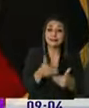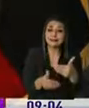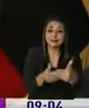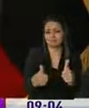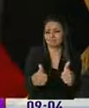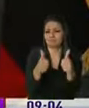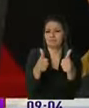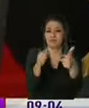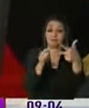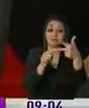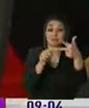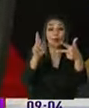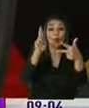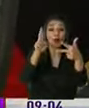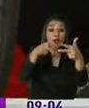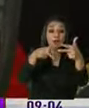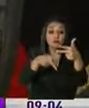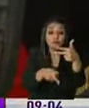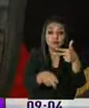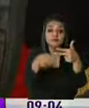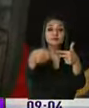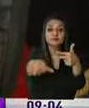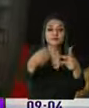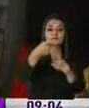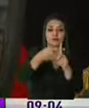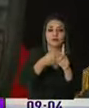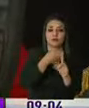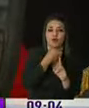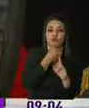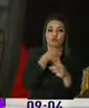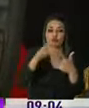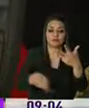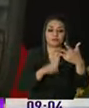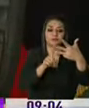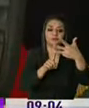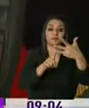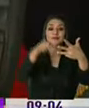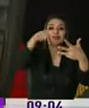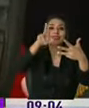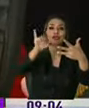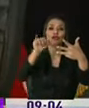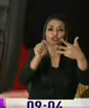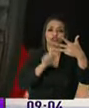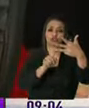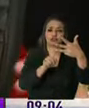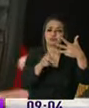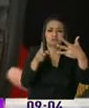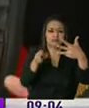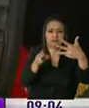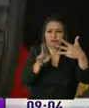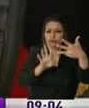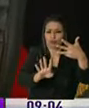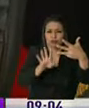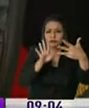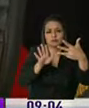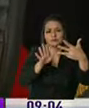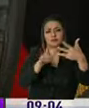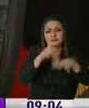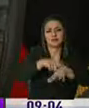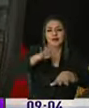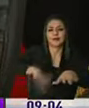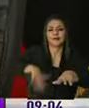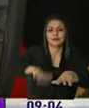bien, esperamos ese sí inaugurarlo en agosto. Proyecto Quijos, igual, este es un proyecto que está extremadamente